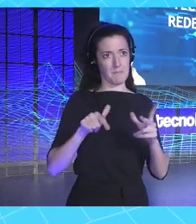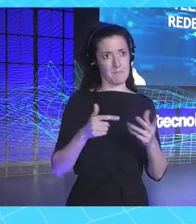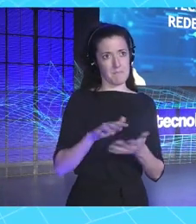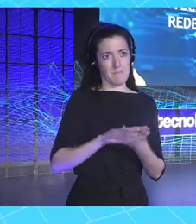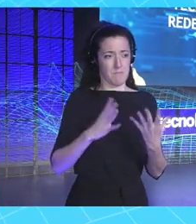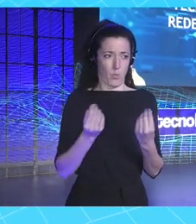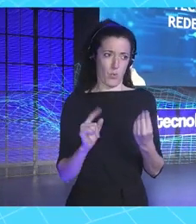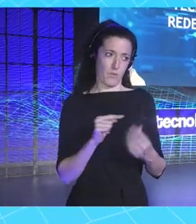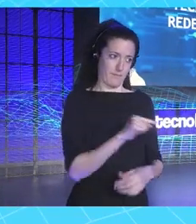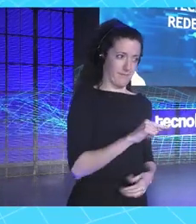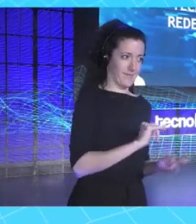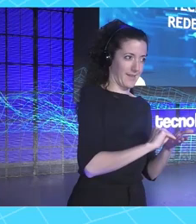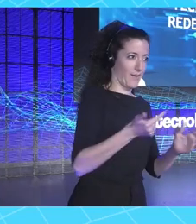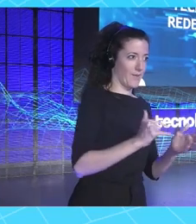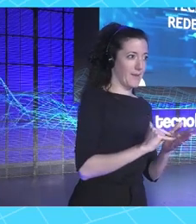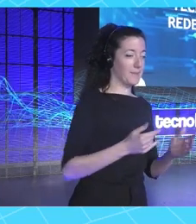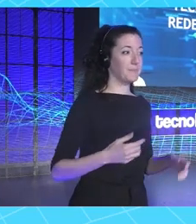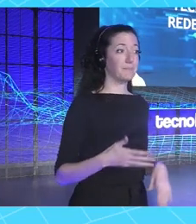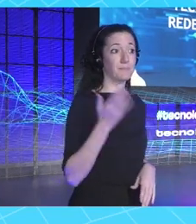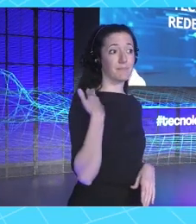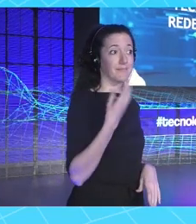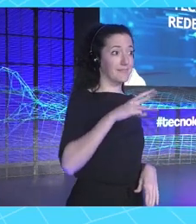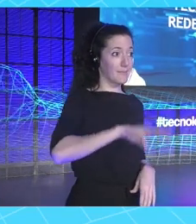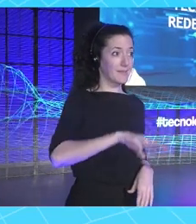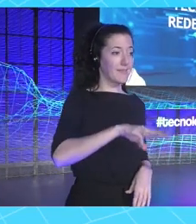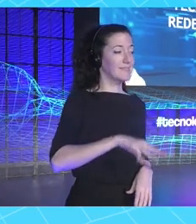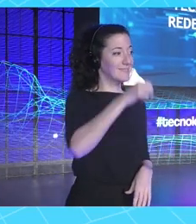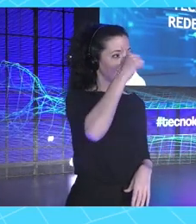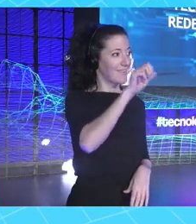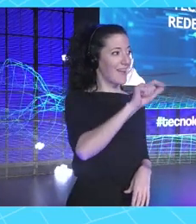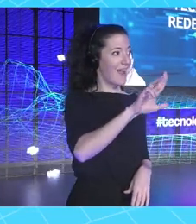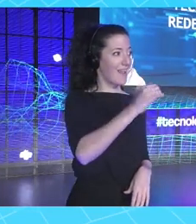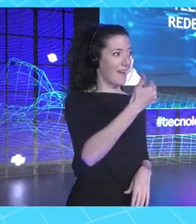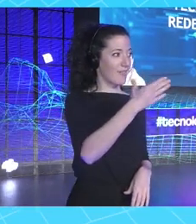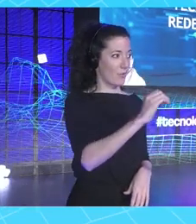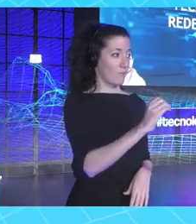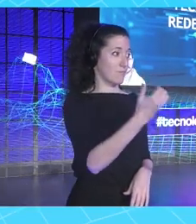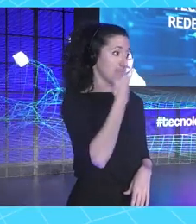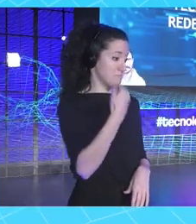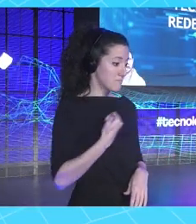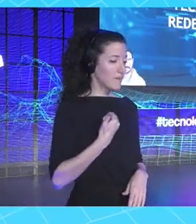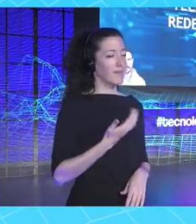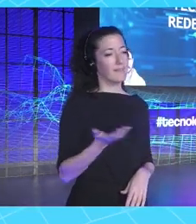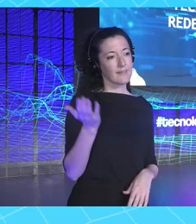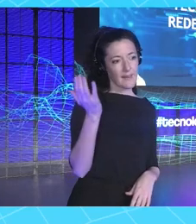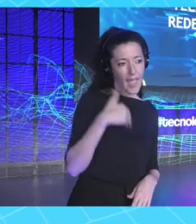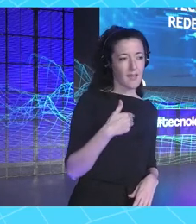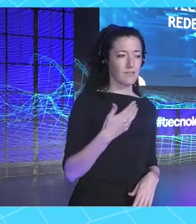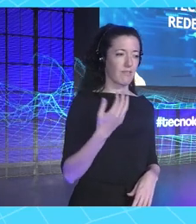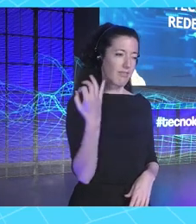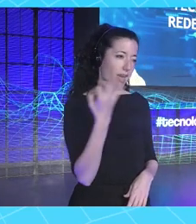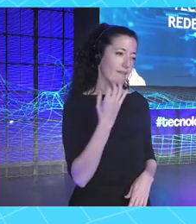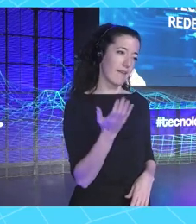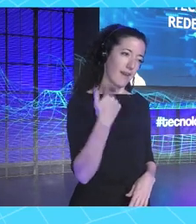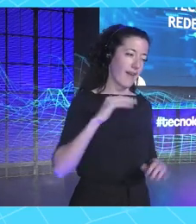a mí hace tres meses me llamó Alejandro que estaba por ahí y me dice Nacho boludo tenés que venir a